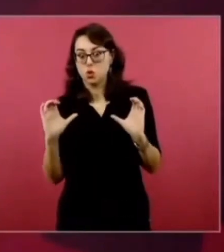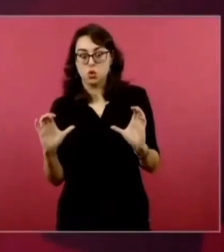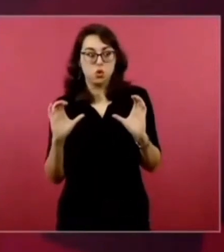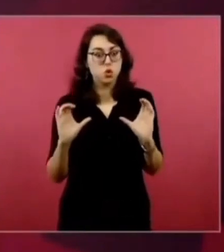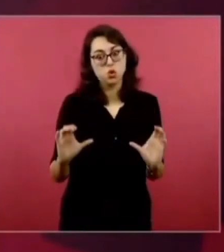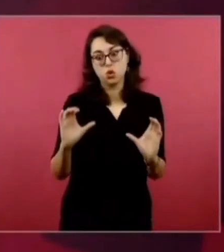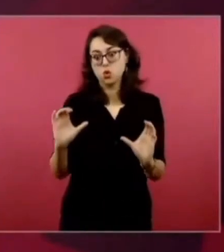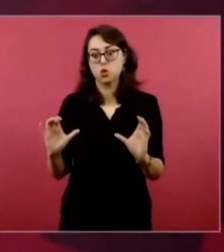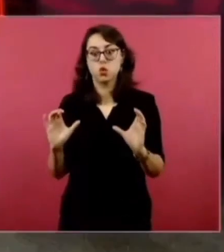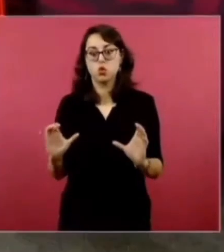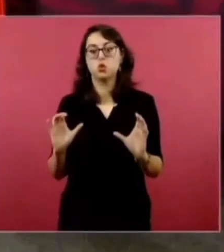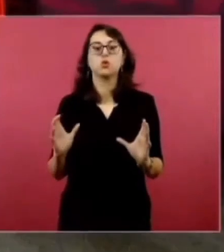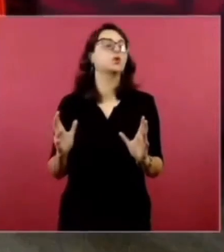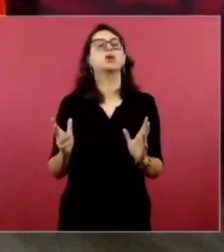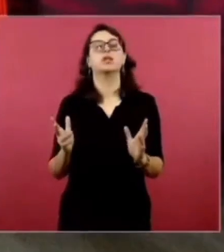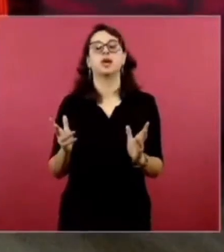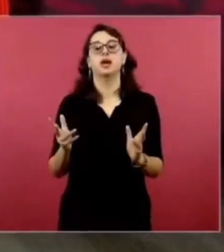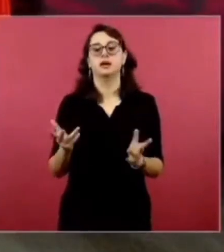cuidado,